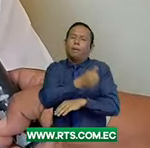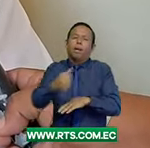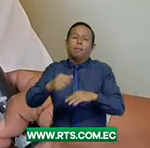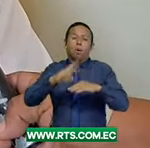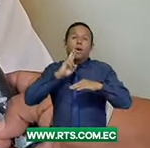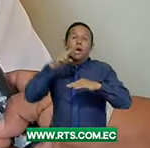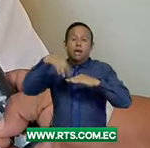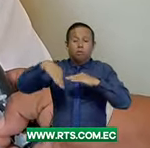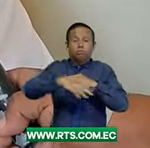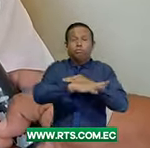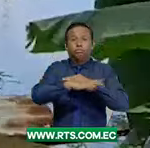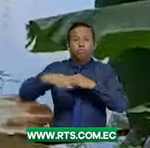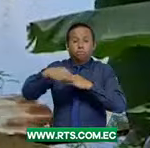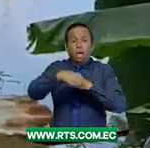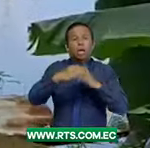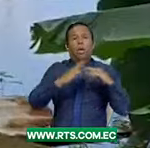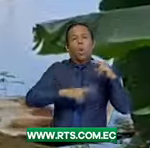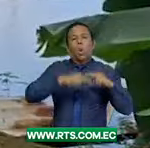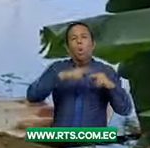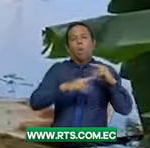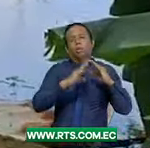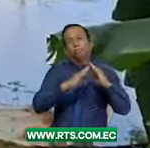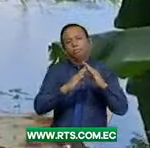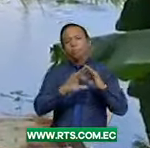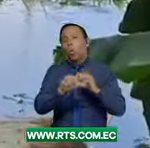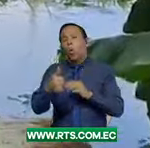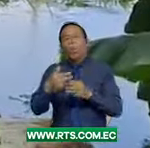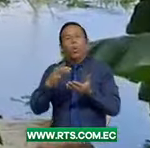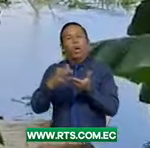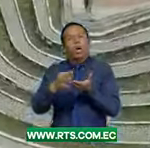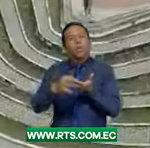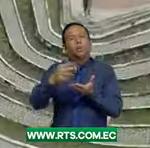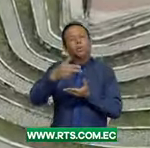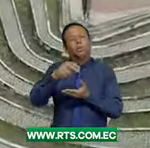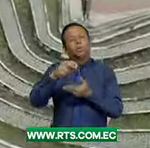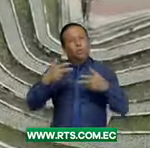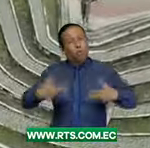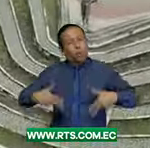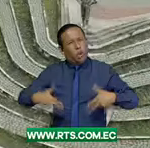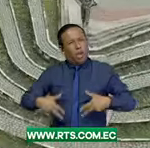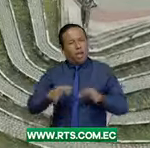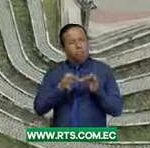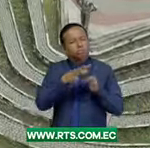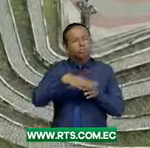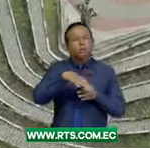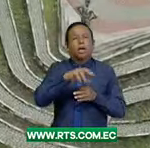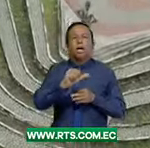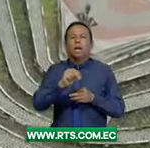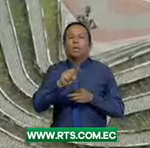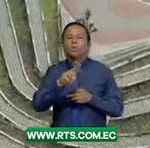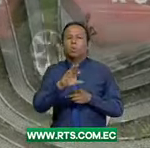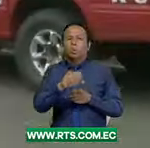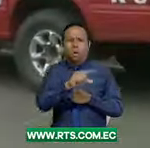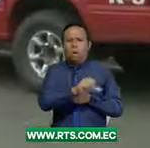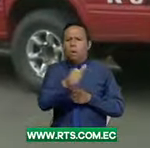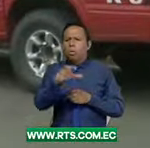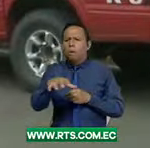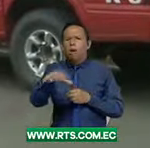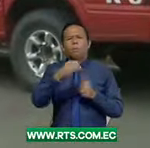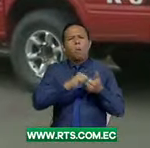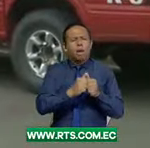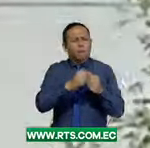pero ya están a buen recaudo. En el cantón Chone, en la parroquia Canuto, se registró el desbordamiento del río. También hubo novedades en la urbe del cantón. En Puerto Viejo,